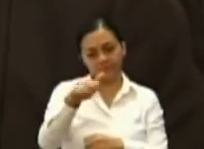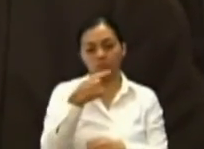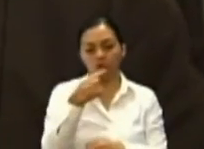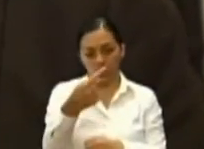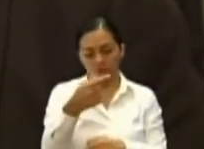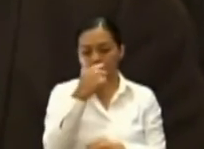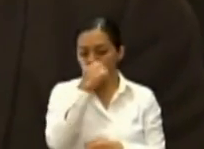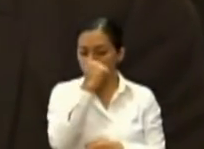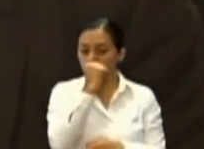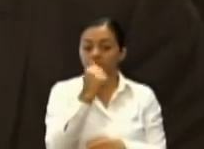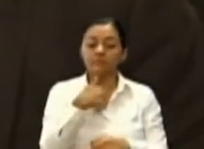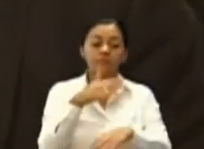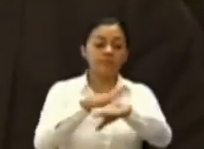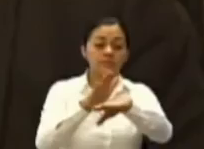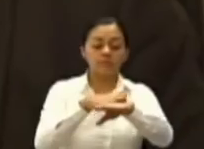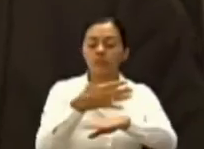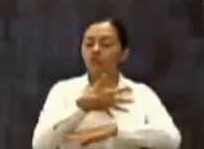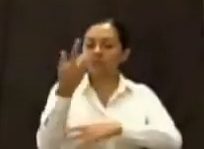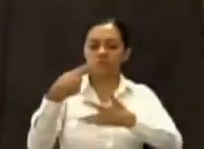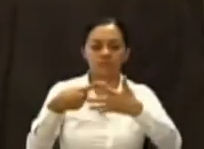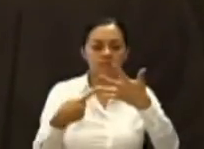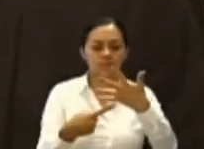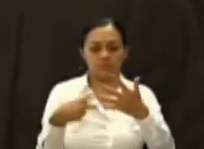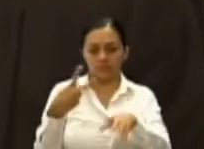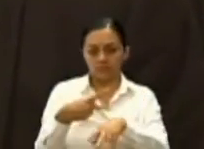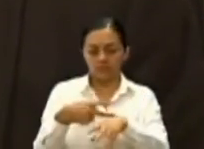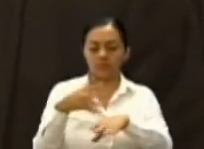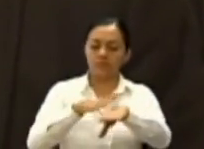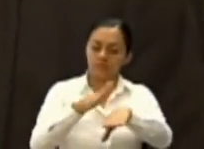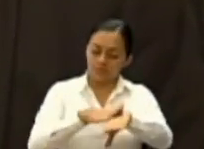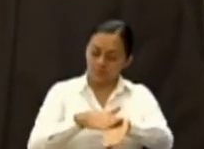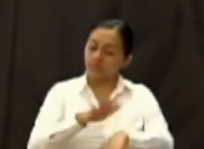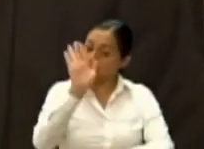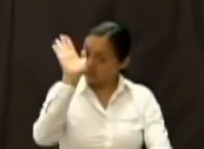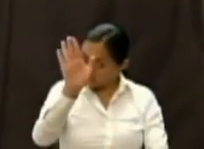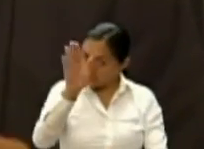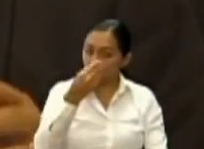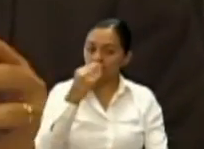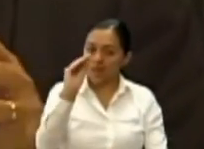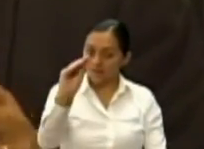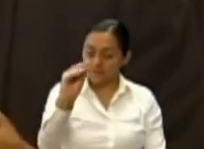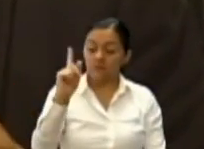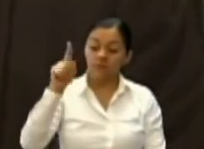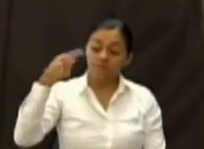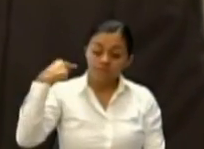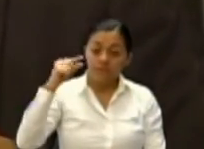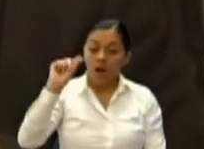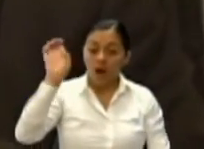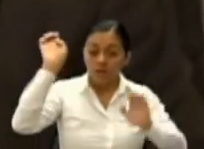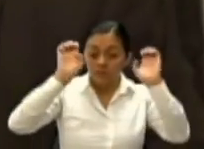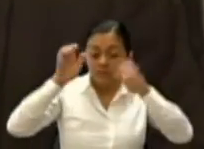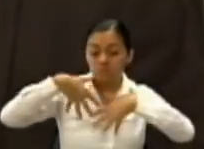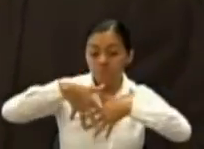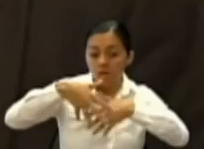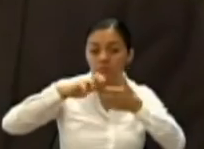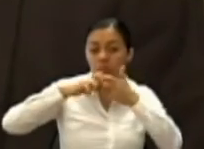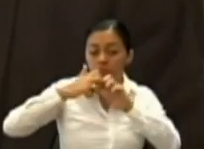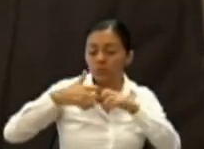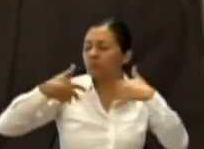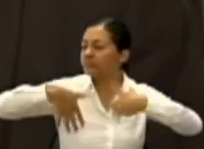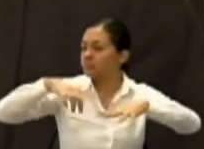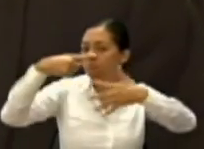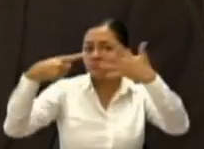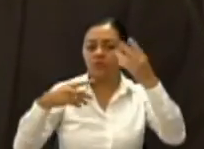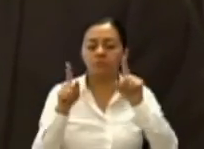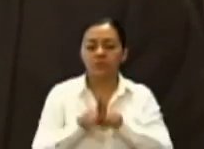recuerdo él ha advertido en reiteradas ocasiones sabíamos que esto se estaba dando ya tienen estrategias coordinadas tienen manuales a